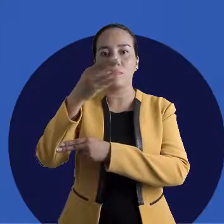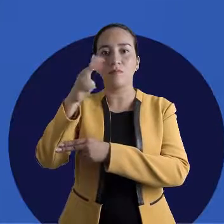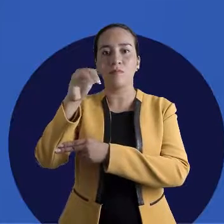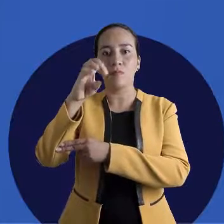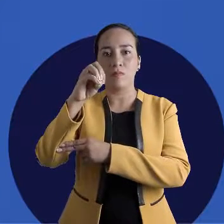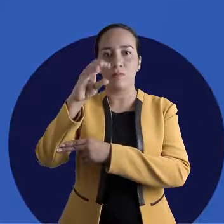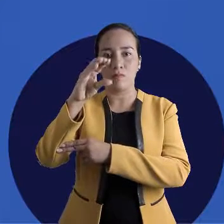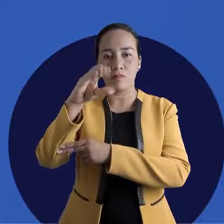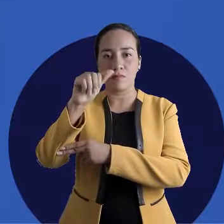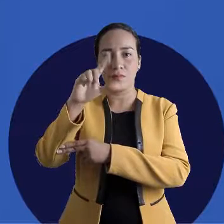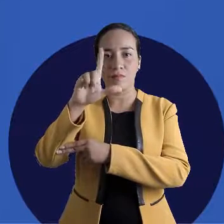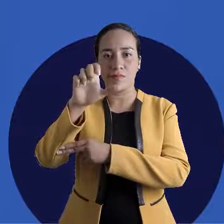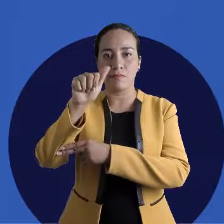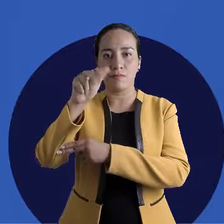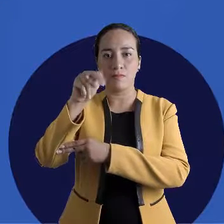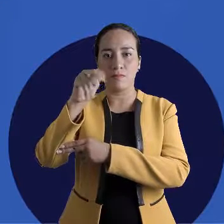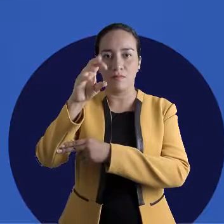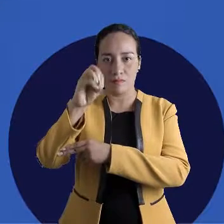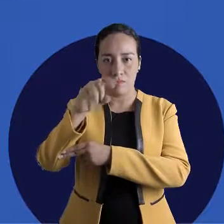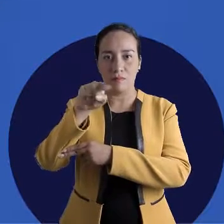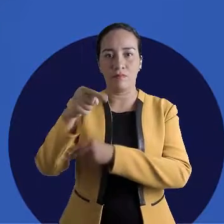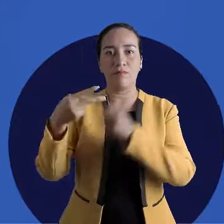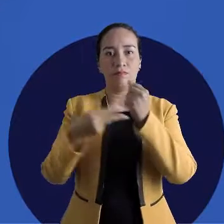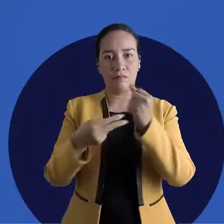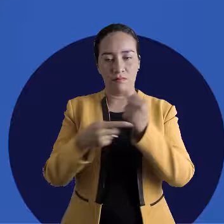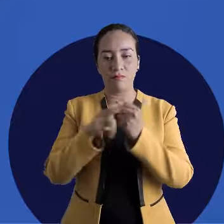y deberes de los pacientes.